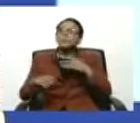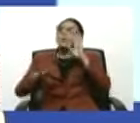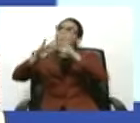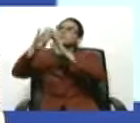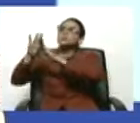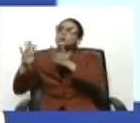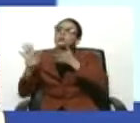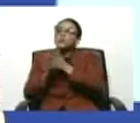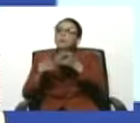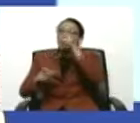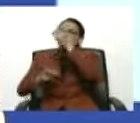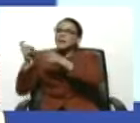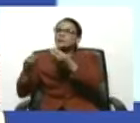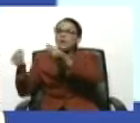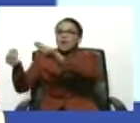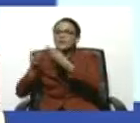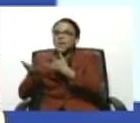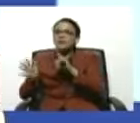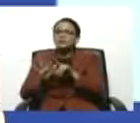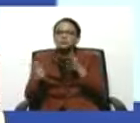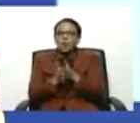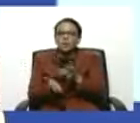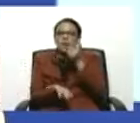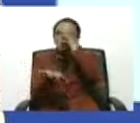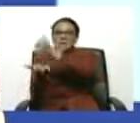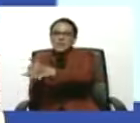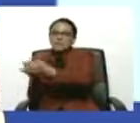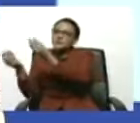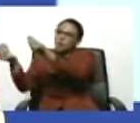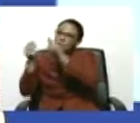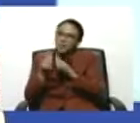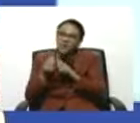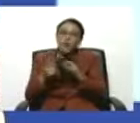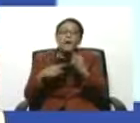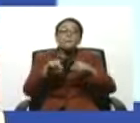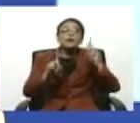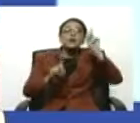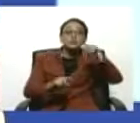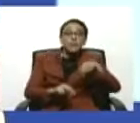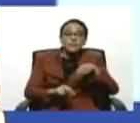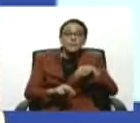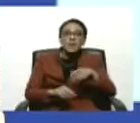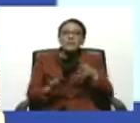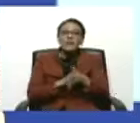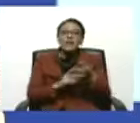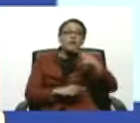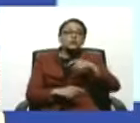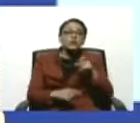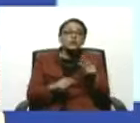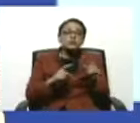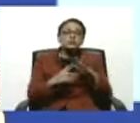grandes capitales pero también tienes una desventaja por ejemplo